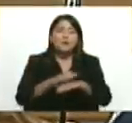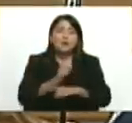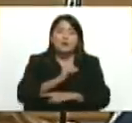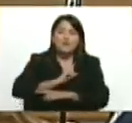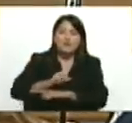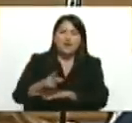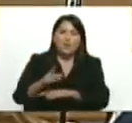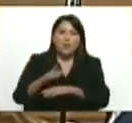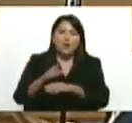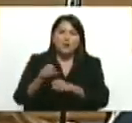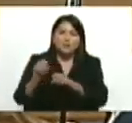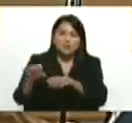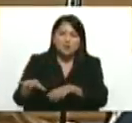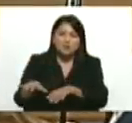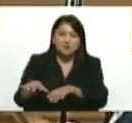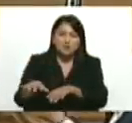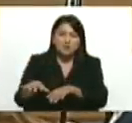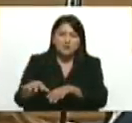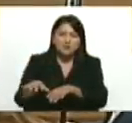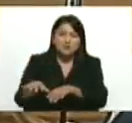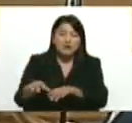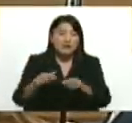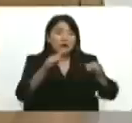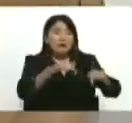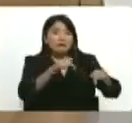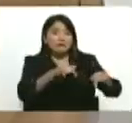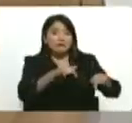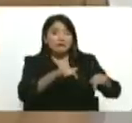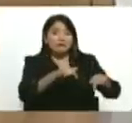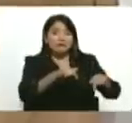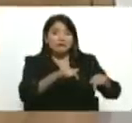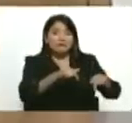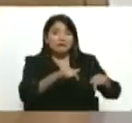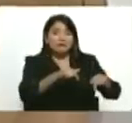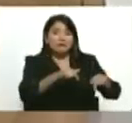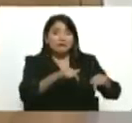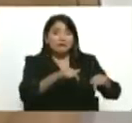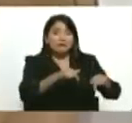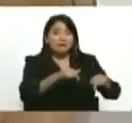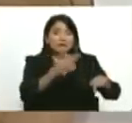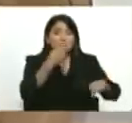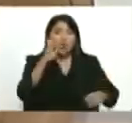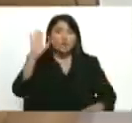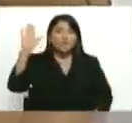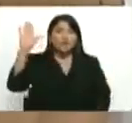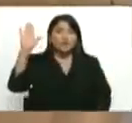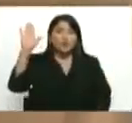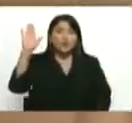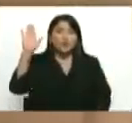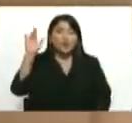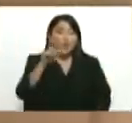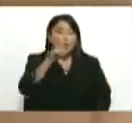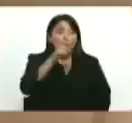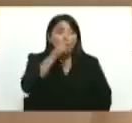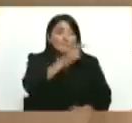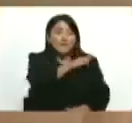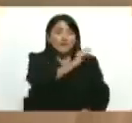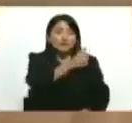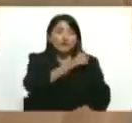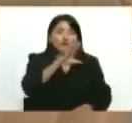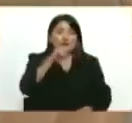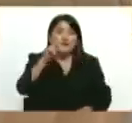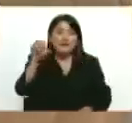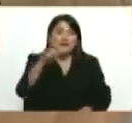renunciar. ¿Y quién los juramentó? Aquí se puso Enrique Márquez a recibir juramento de ley. Aquí